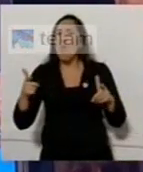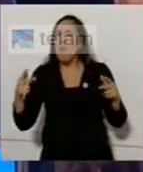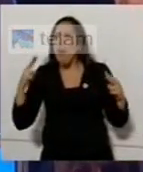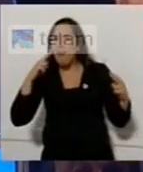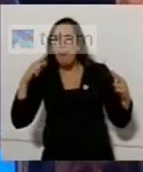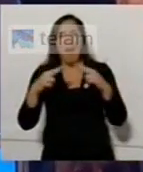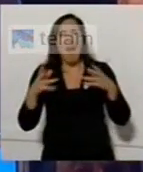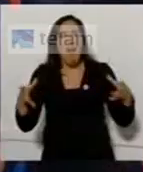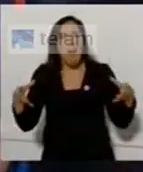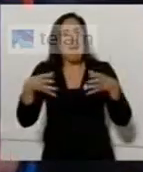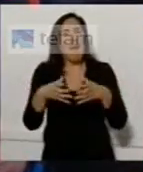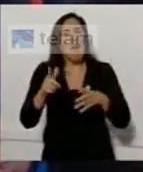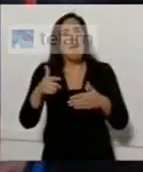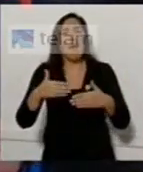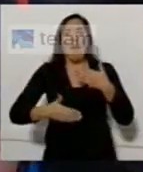avances y retrocesos,